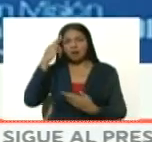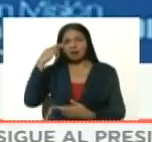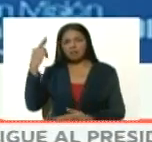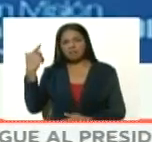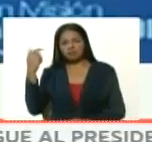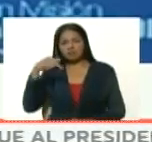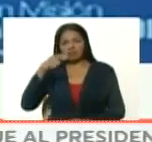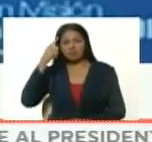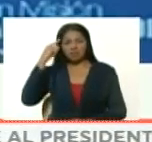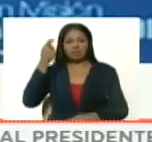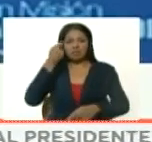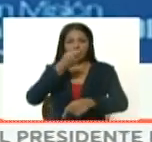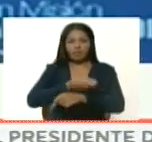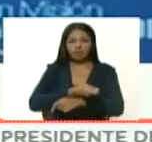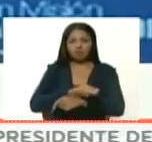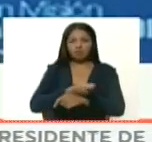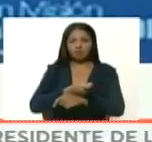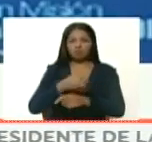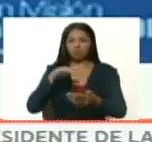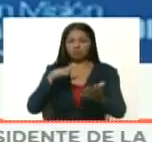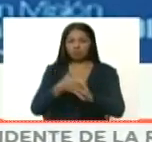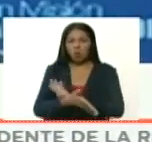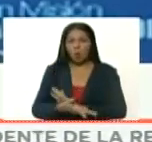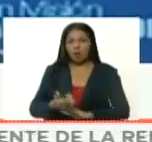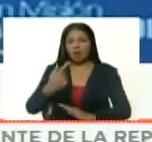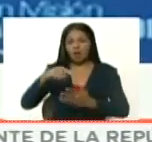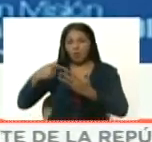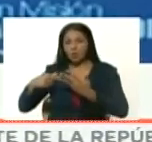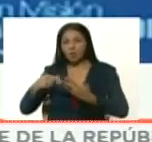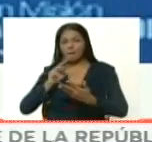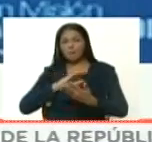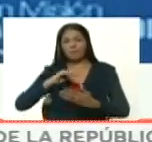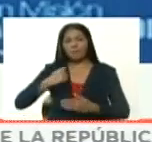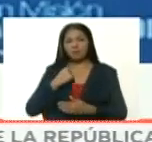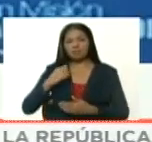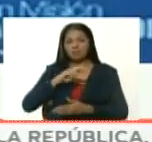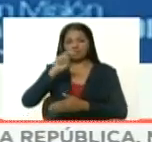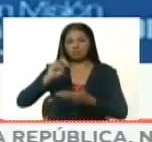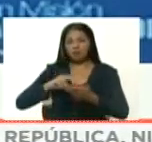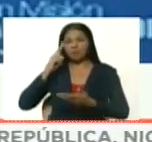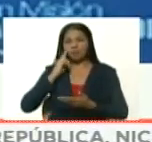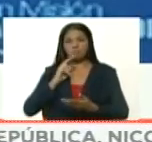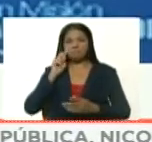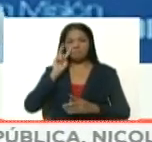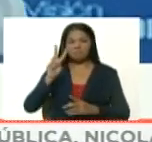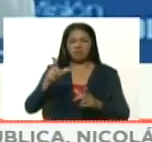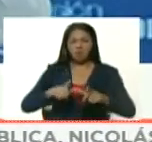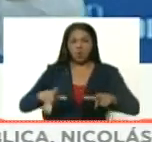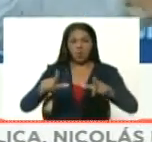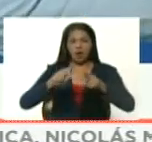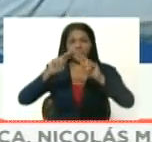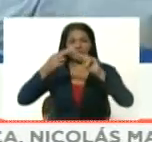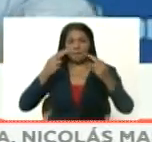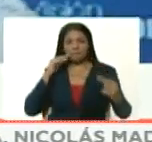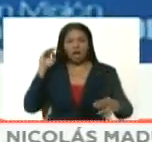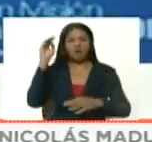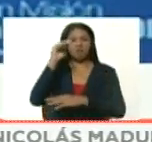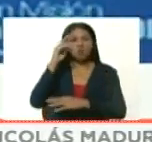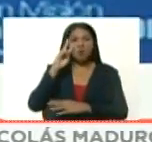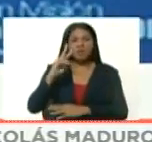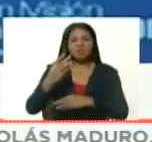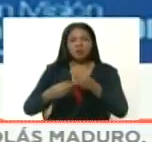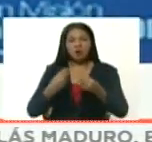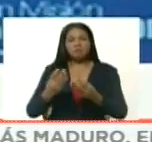este día de graduación sobre los retos que tiene la Policía Nacional Bolivariana, viendo los cuadrantes de paz de aquí y hacia el futuro. Por favor,